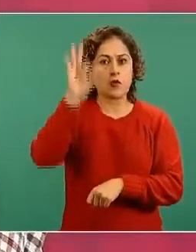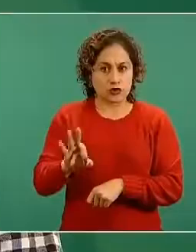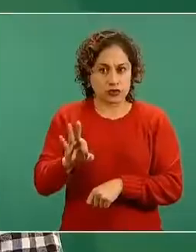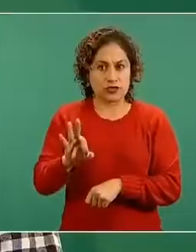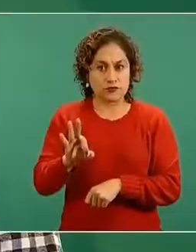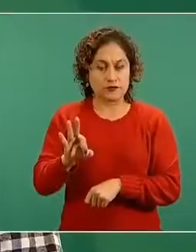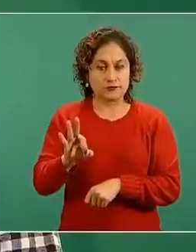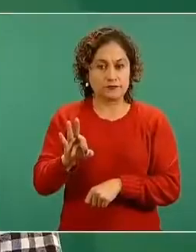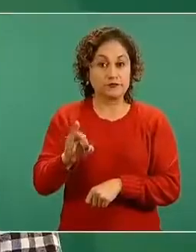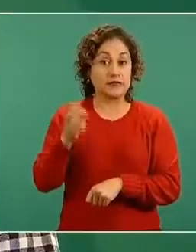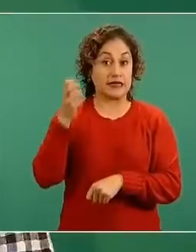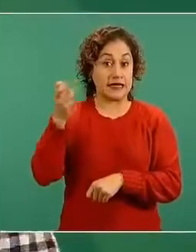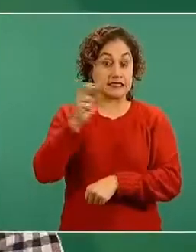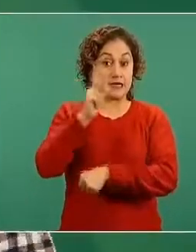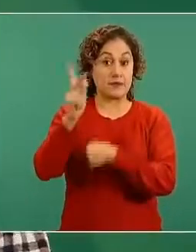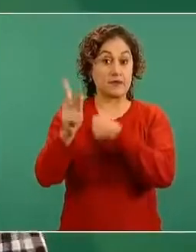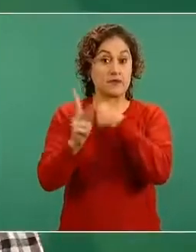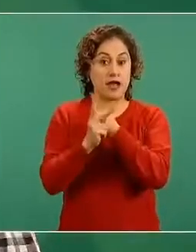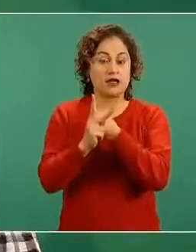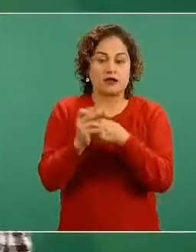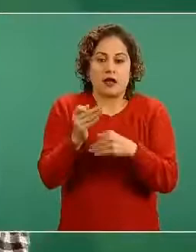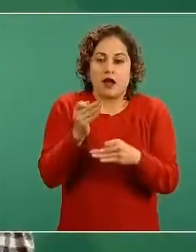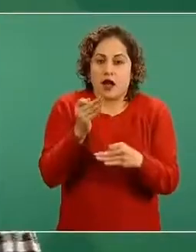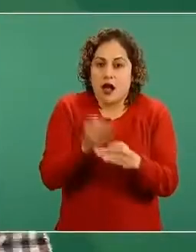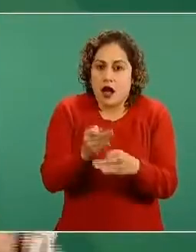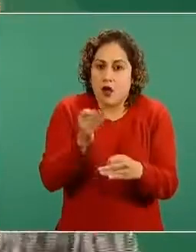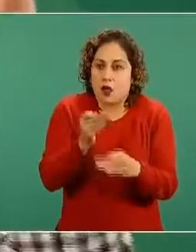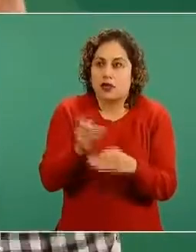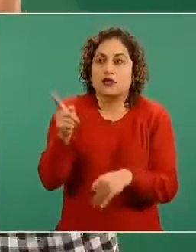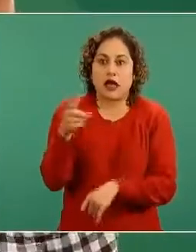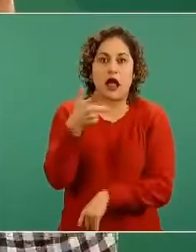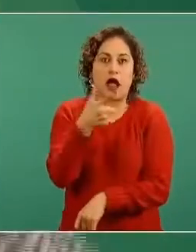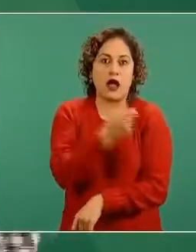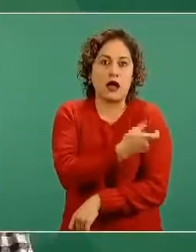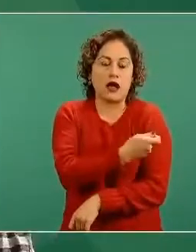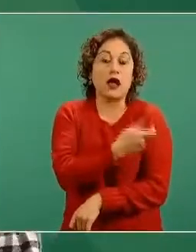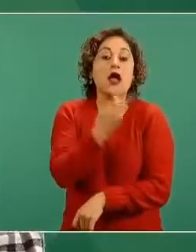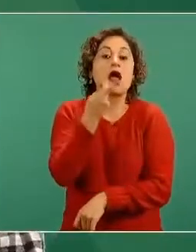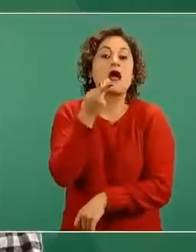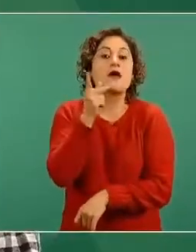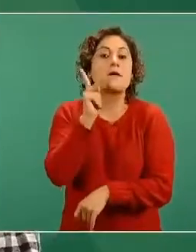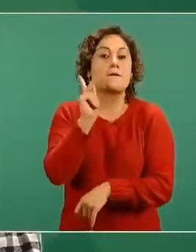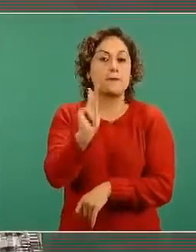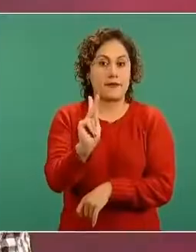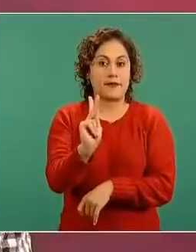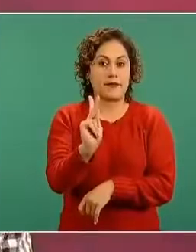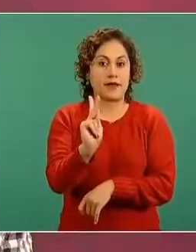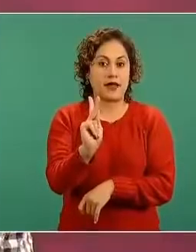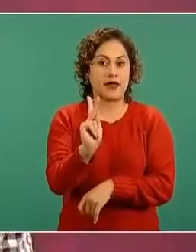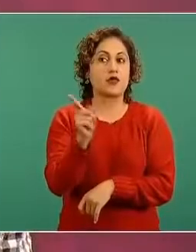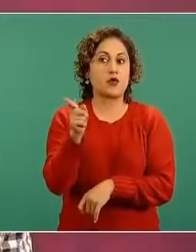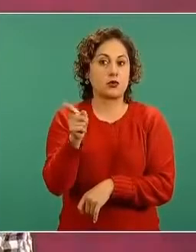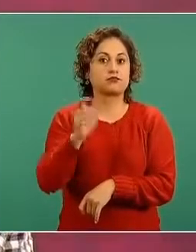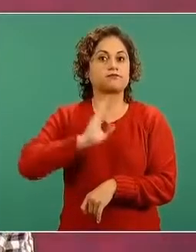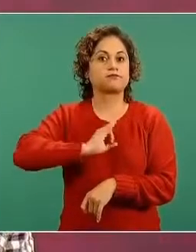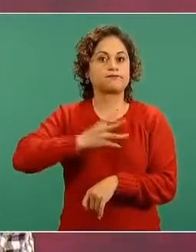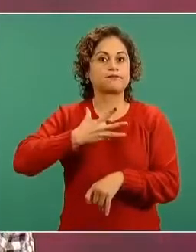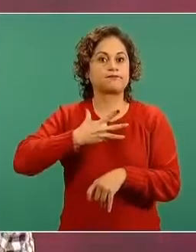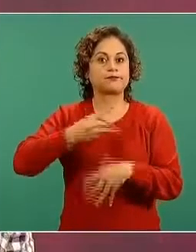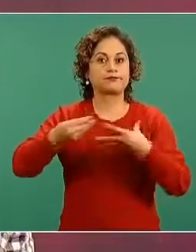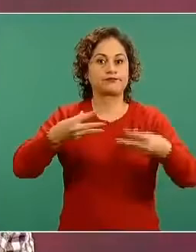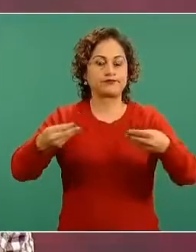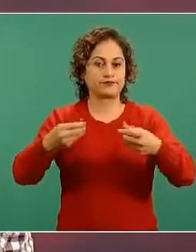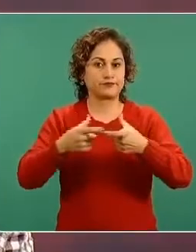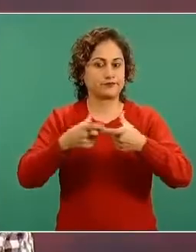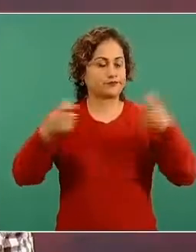pero también es uno de los países que tiene en este momento el incremento más rápido y más grande de la epidemia. Y ahí